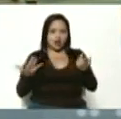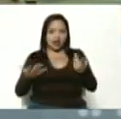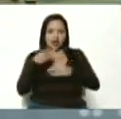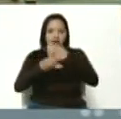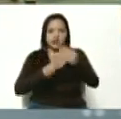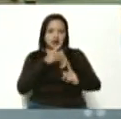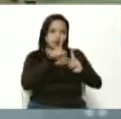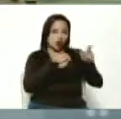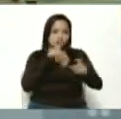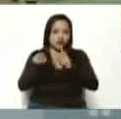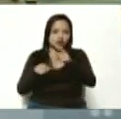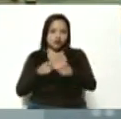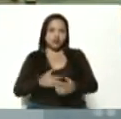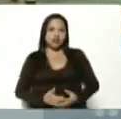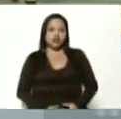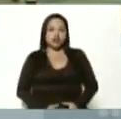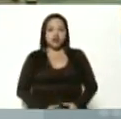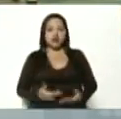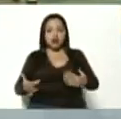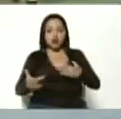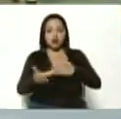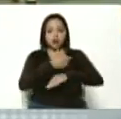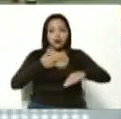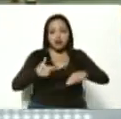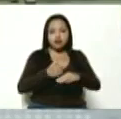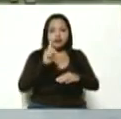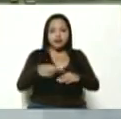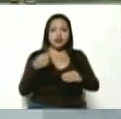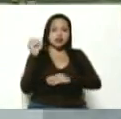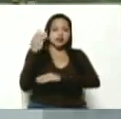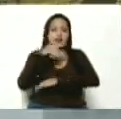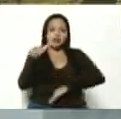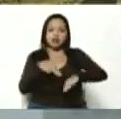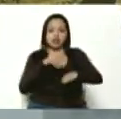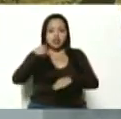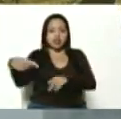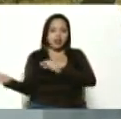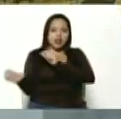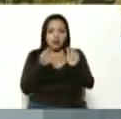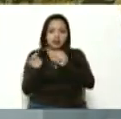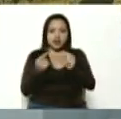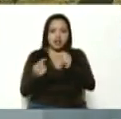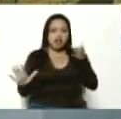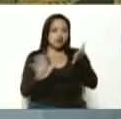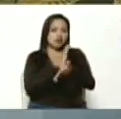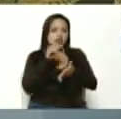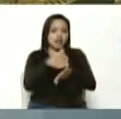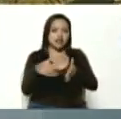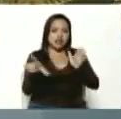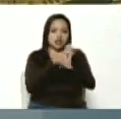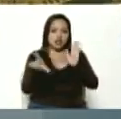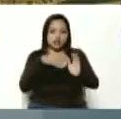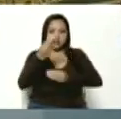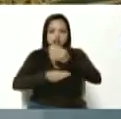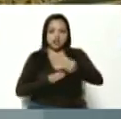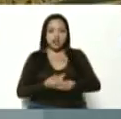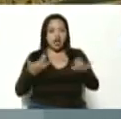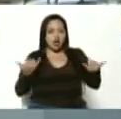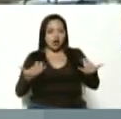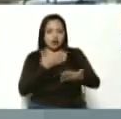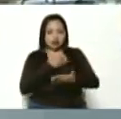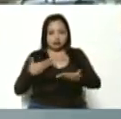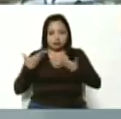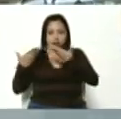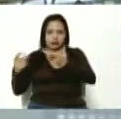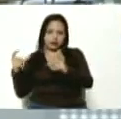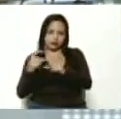el Ejecutivo y en segundo lugar, a el debate de este instrumento legal. Pero yo quisiera darle la palabra